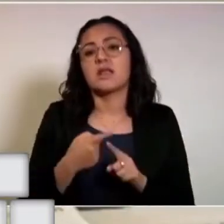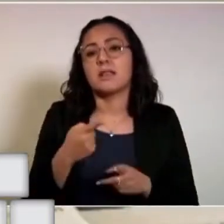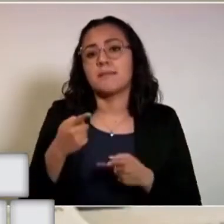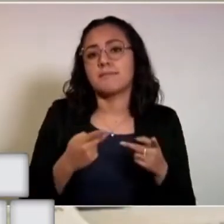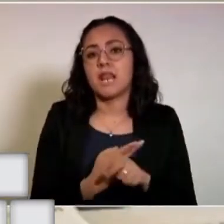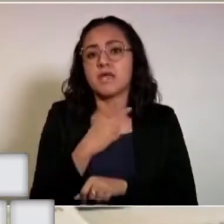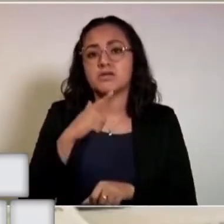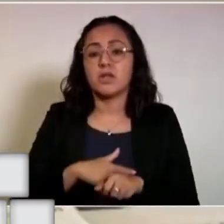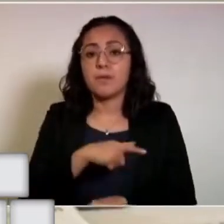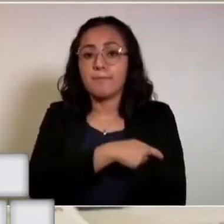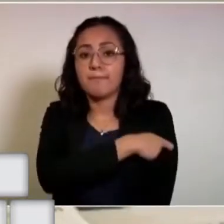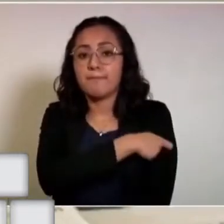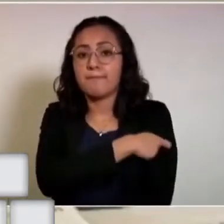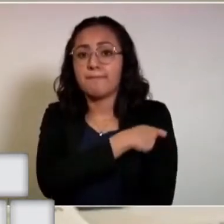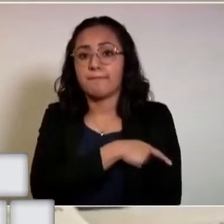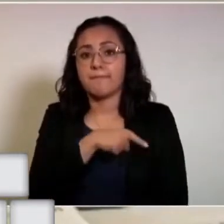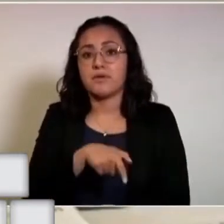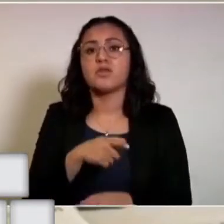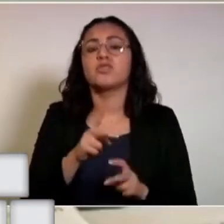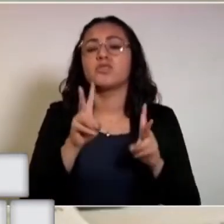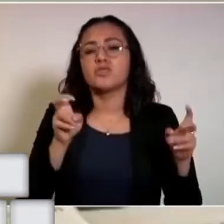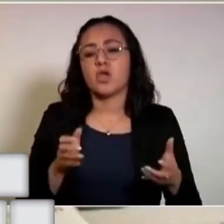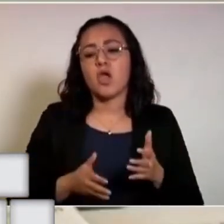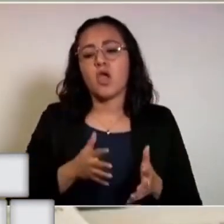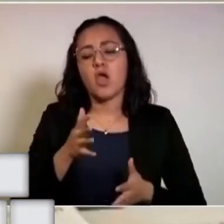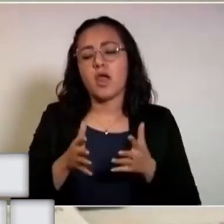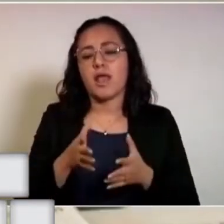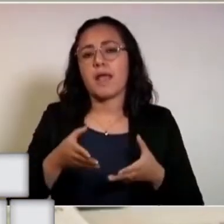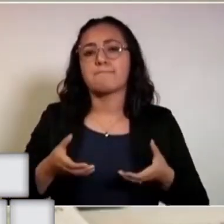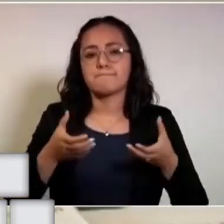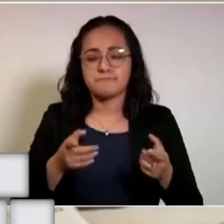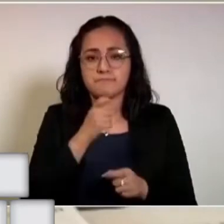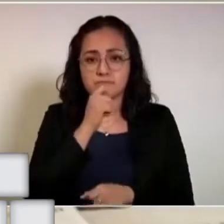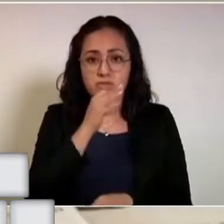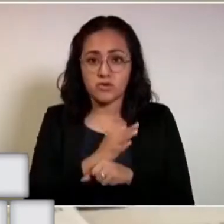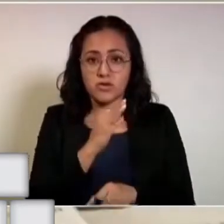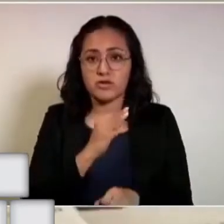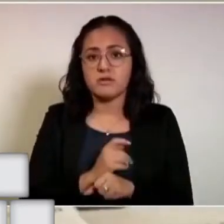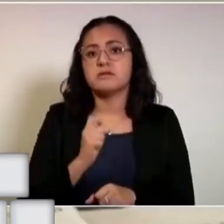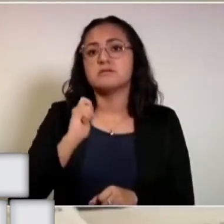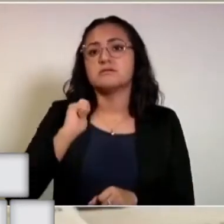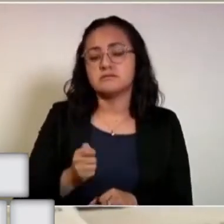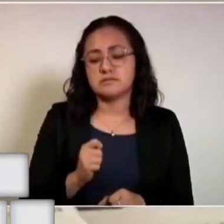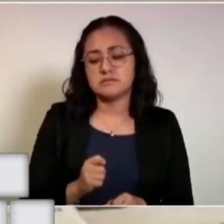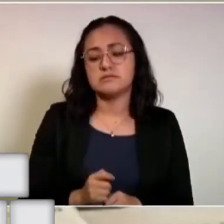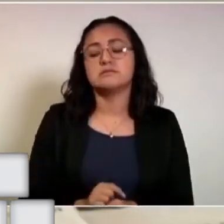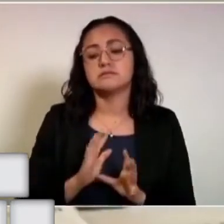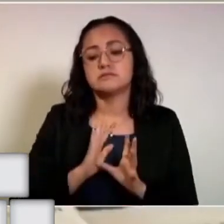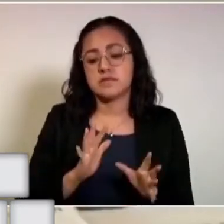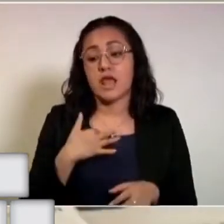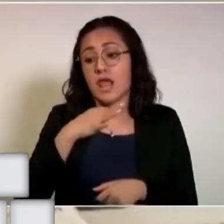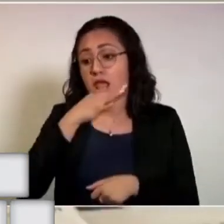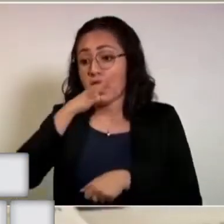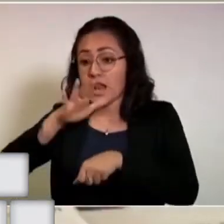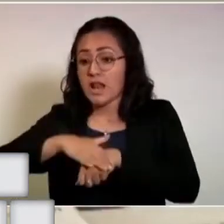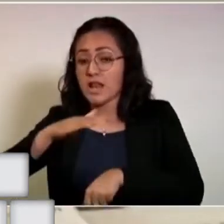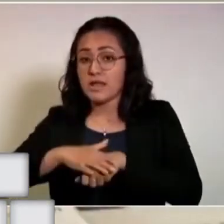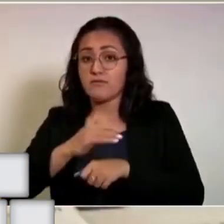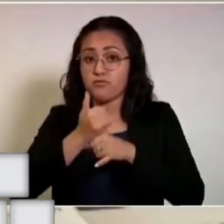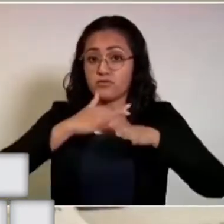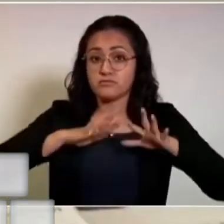plan nacional de vacunación que correcaminos cualquier cosa que tengamos ya oficialmente de inmediato